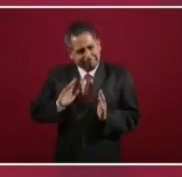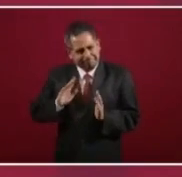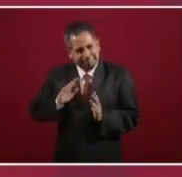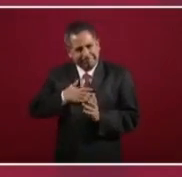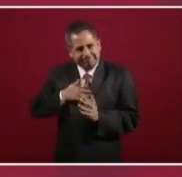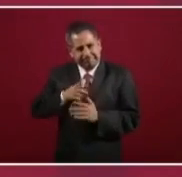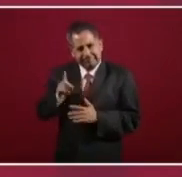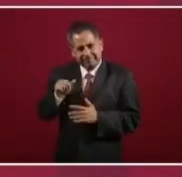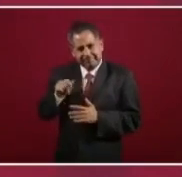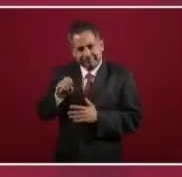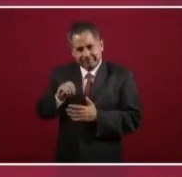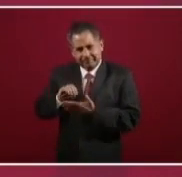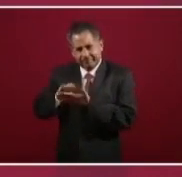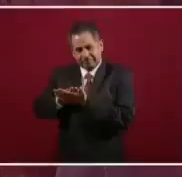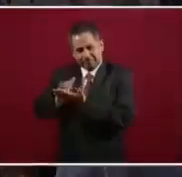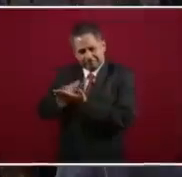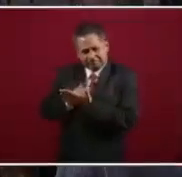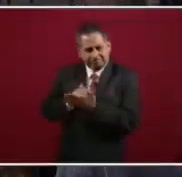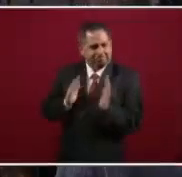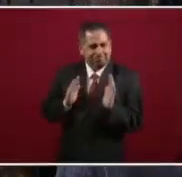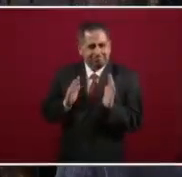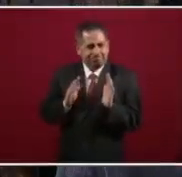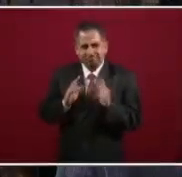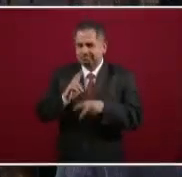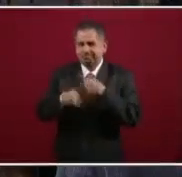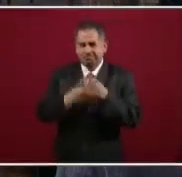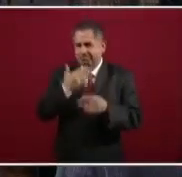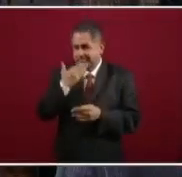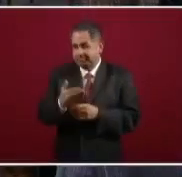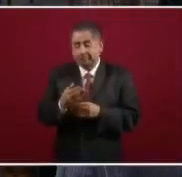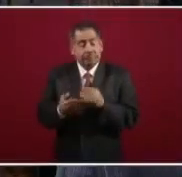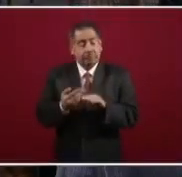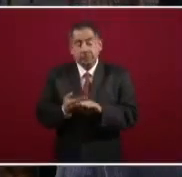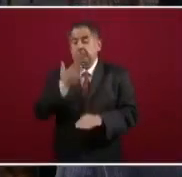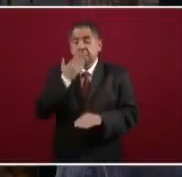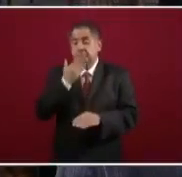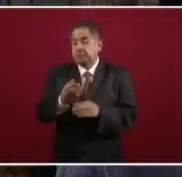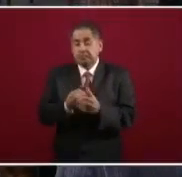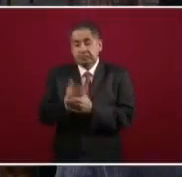este vamos muy bien muy bien